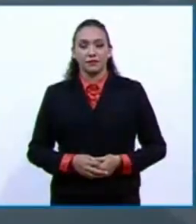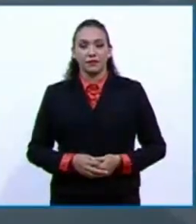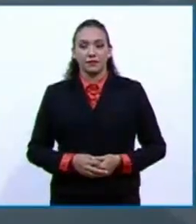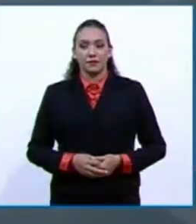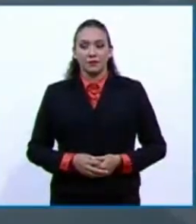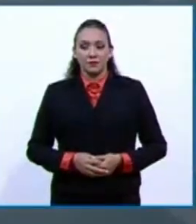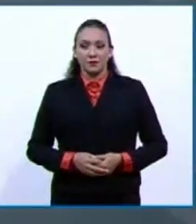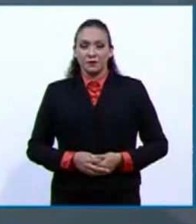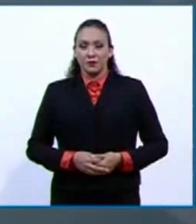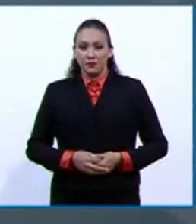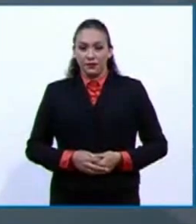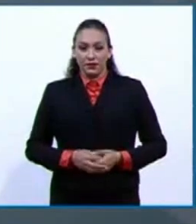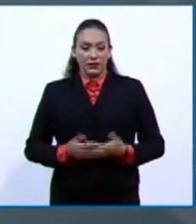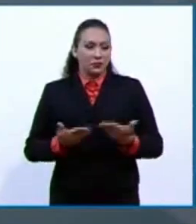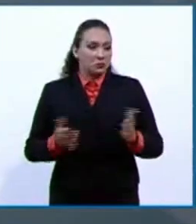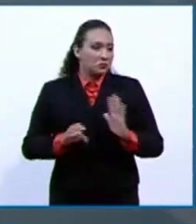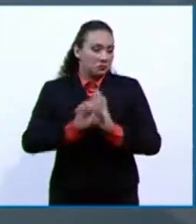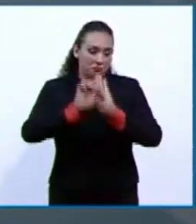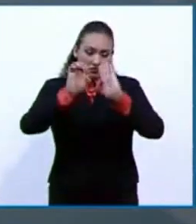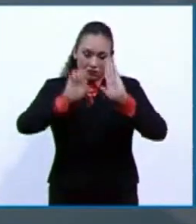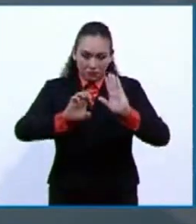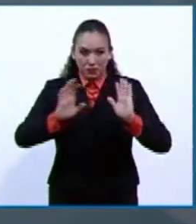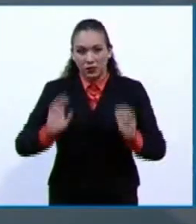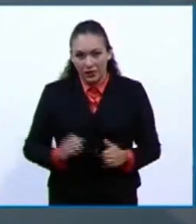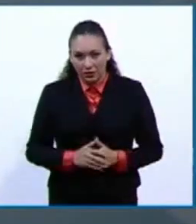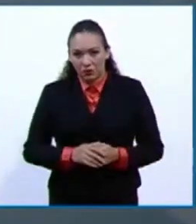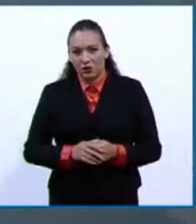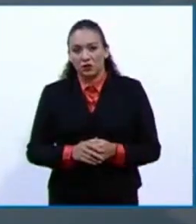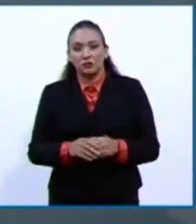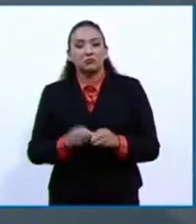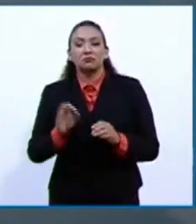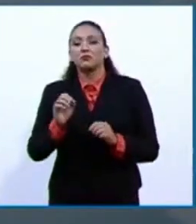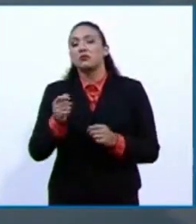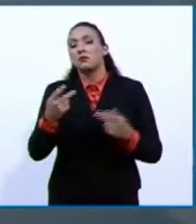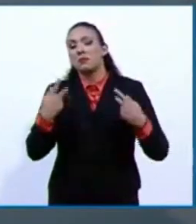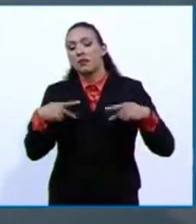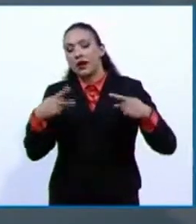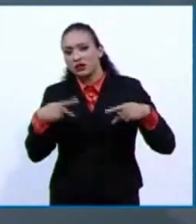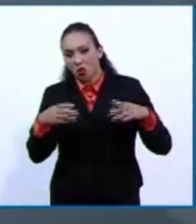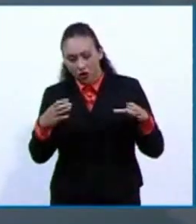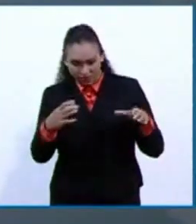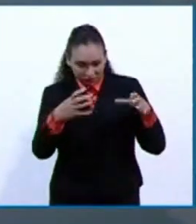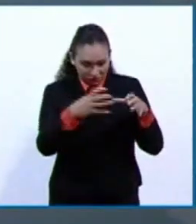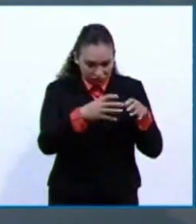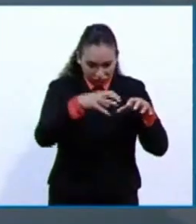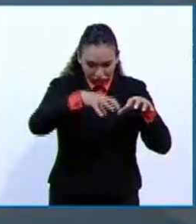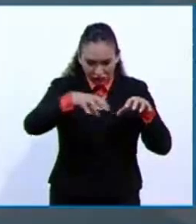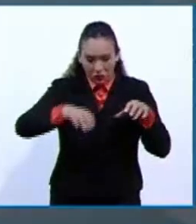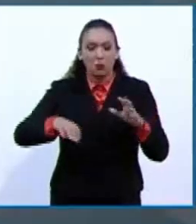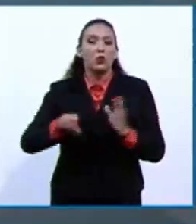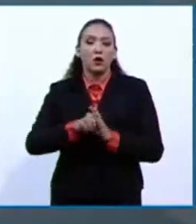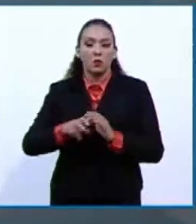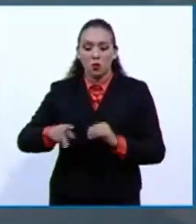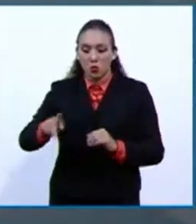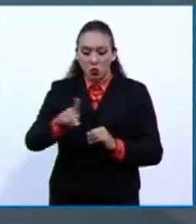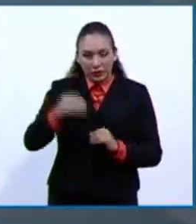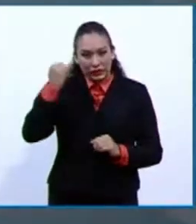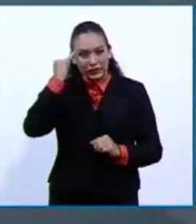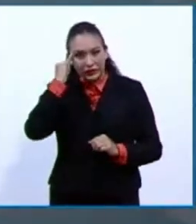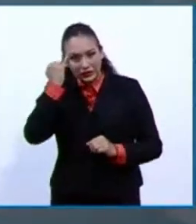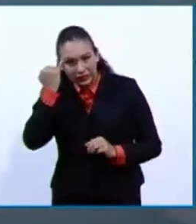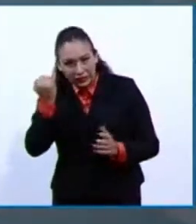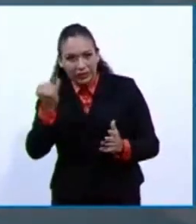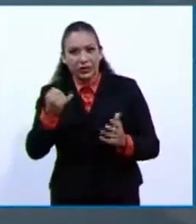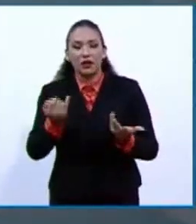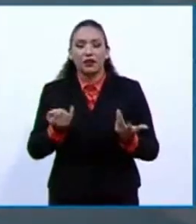No tiene que ver más allá, por ejemplo, con personas que forman parte de los pueblos originarios.